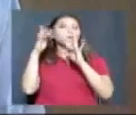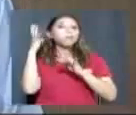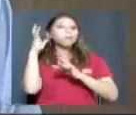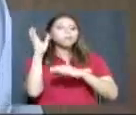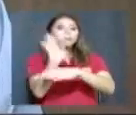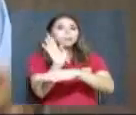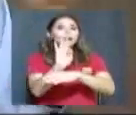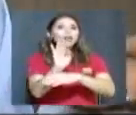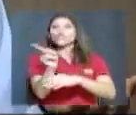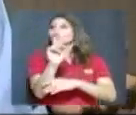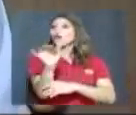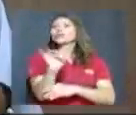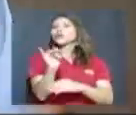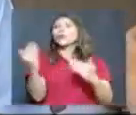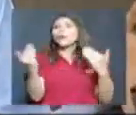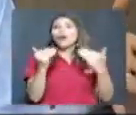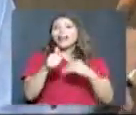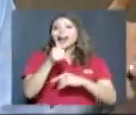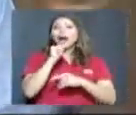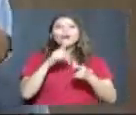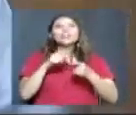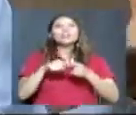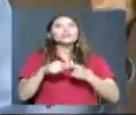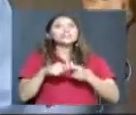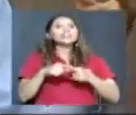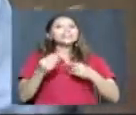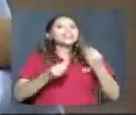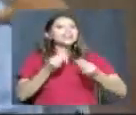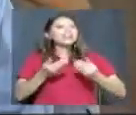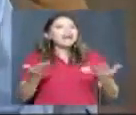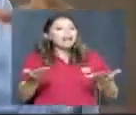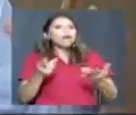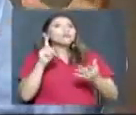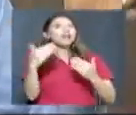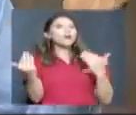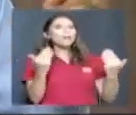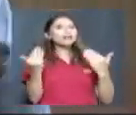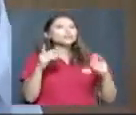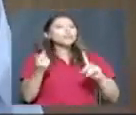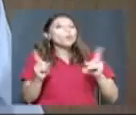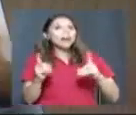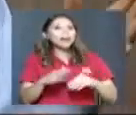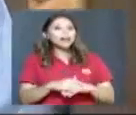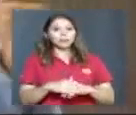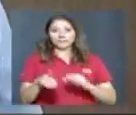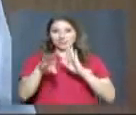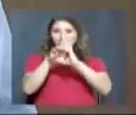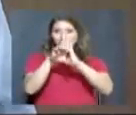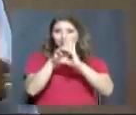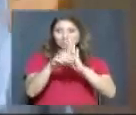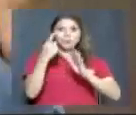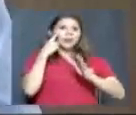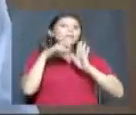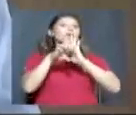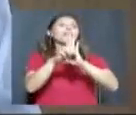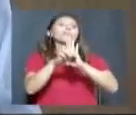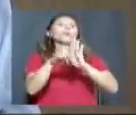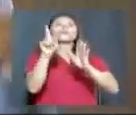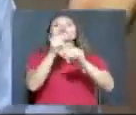Sí, o sea, como usted decía, por ejemplo, imagínese que tengamos un salón grande y tenemos, ese salón grande le pertenece, no sé, a la comunidad, es el salón